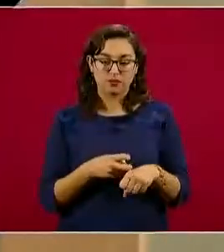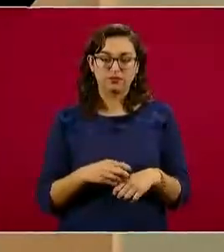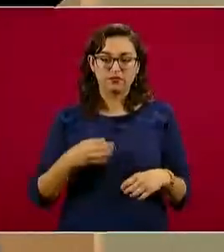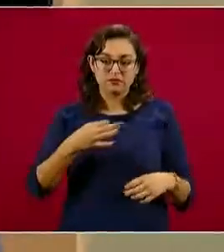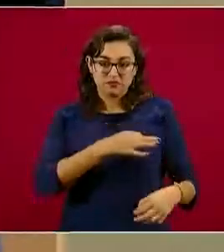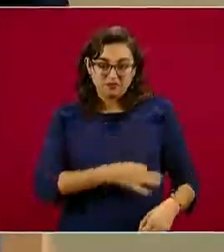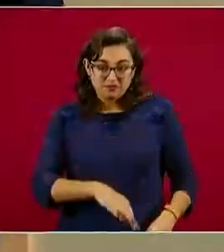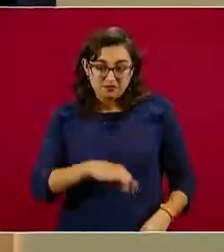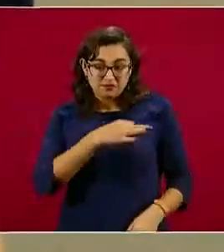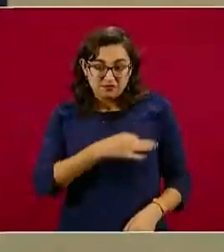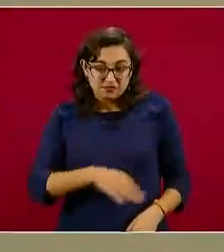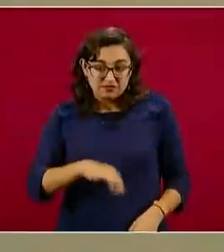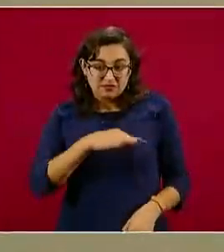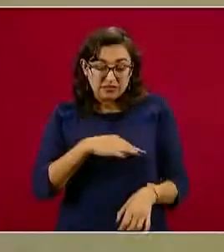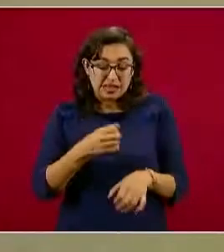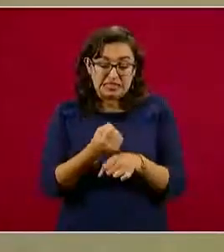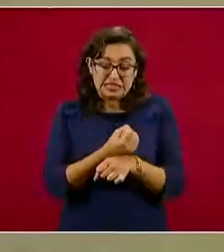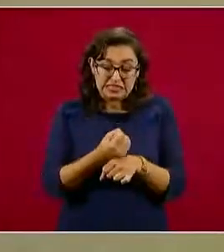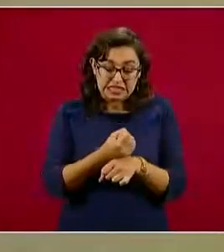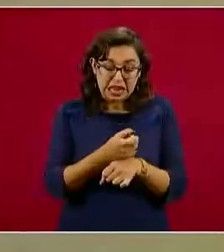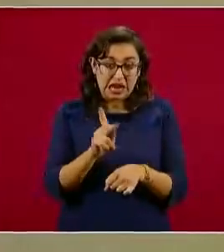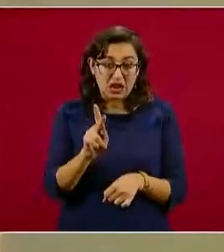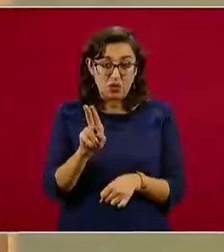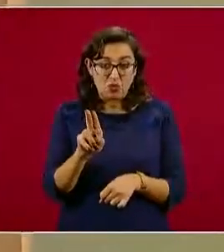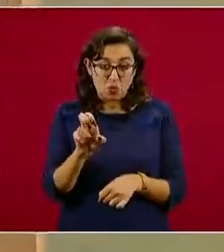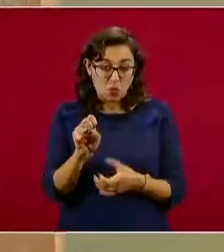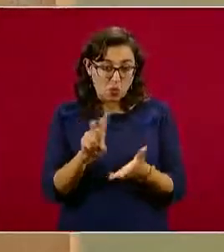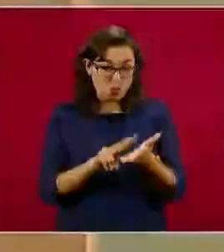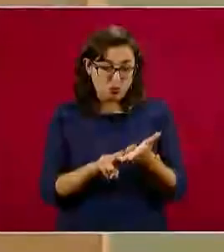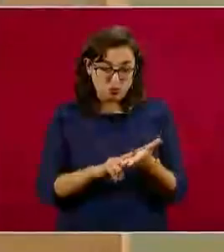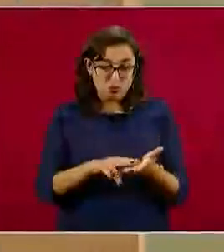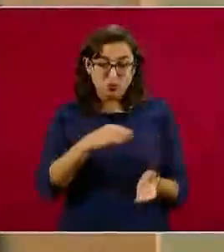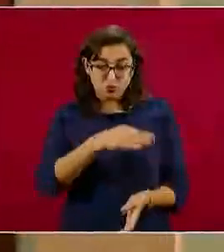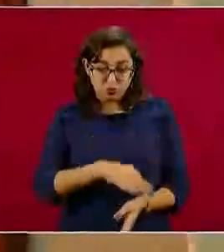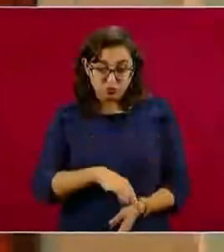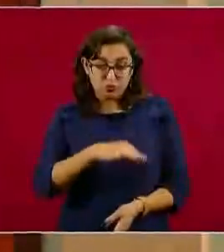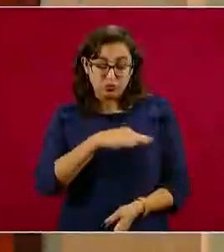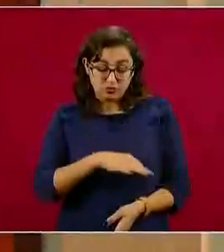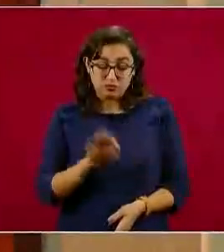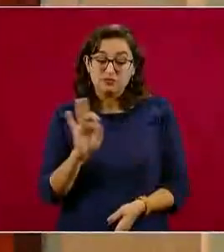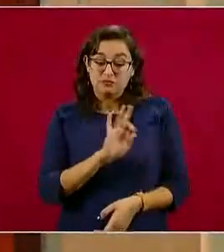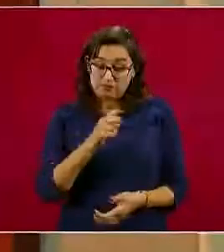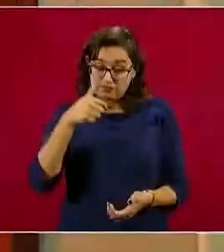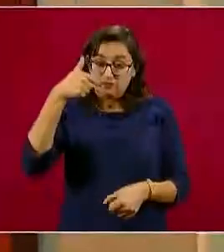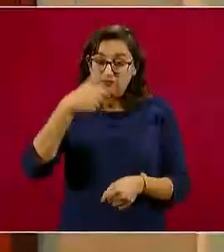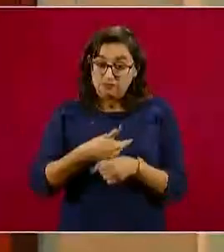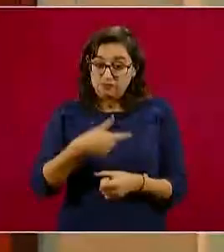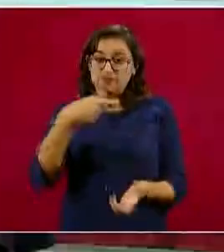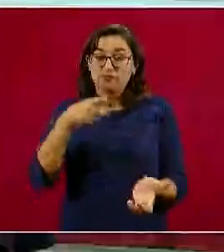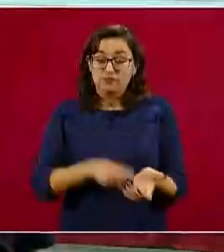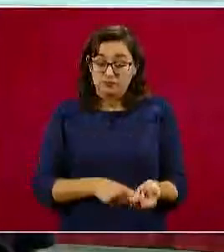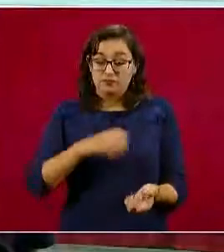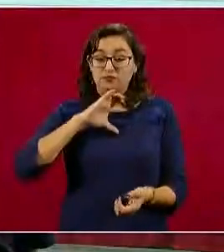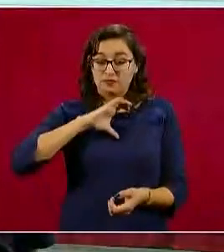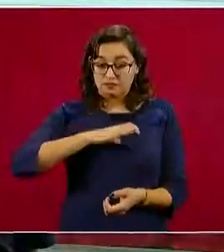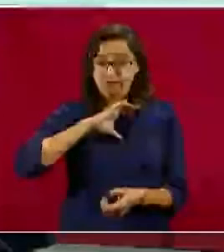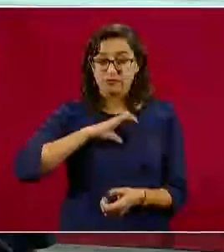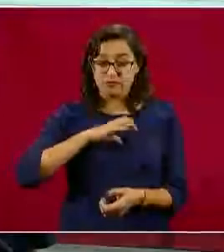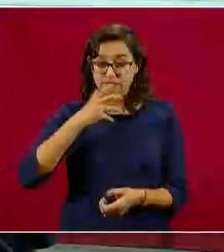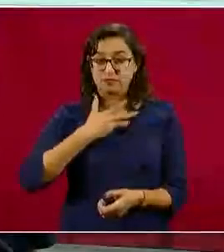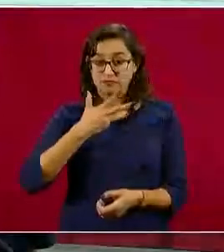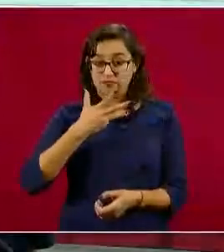secreción de pus o de sangre en el pezón, esto a veces también habla de proliferación de células dentro de la glándula mamaria que pudieran estar